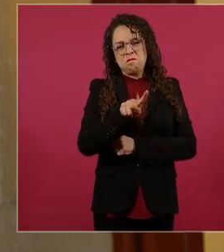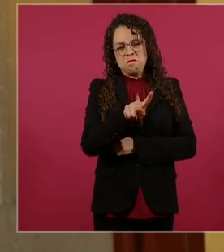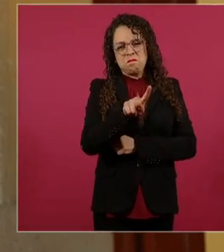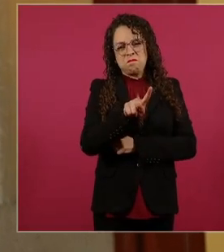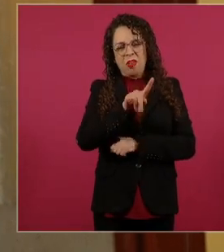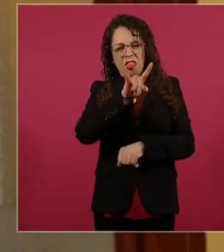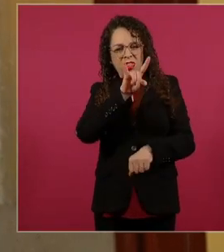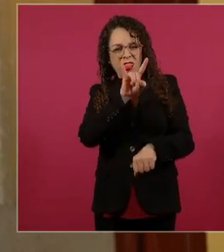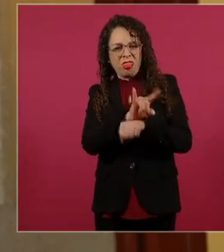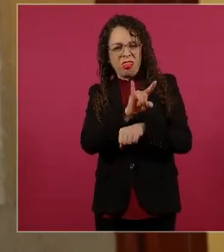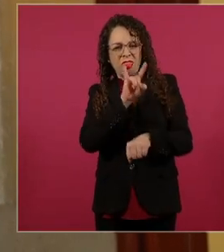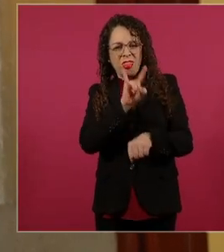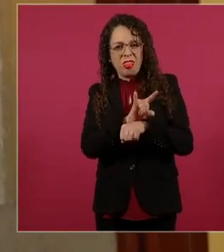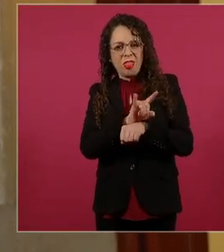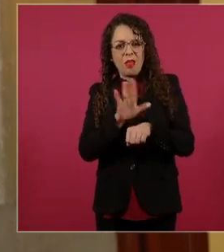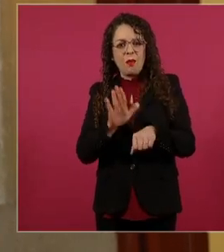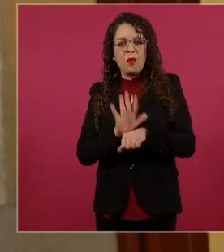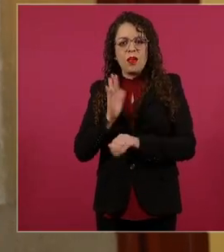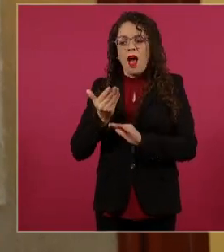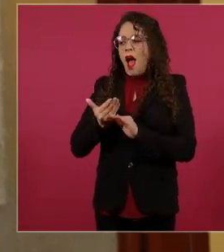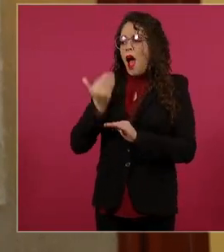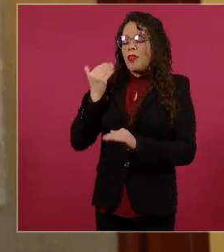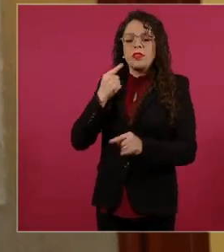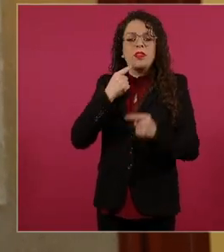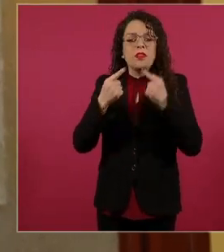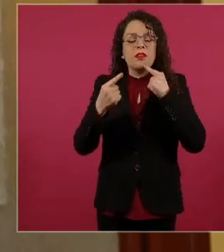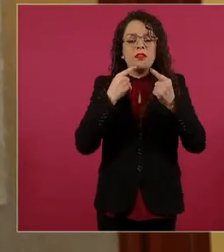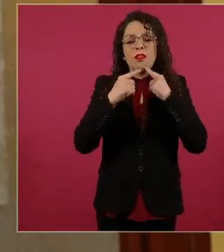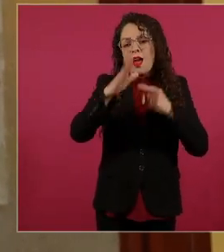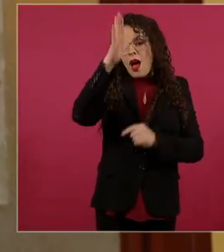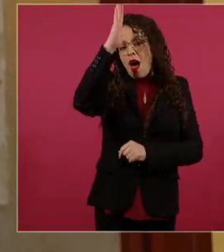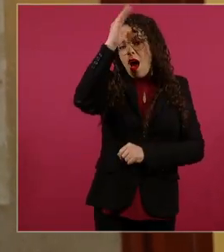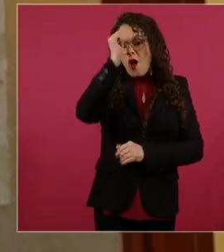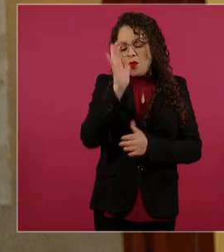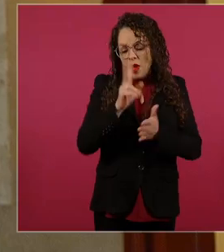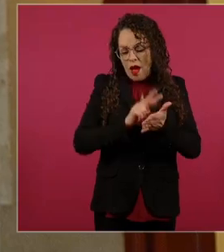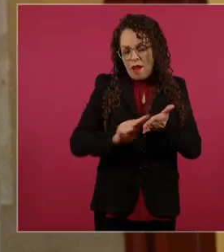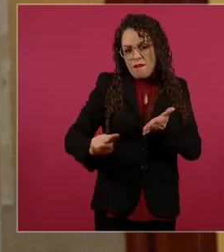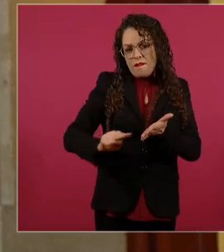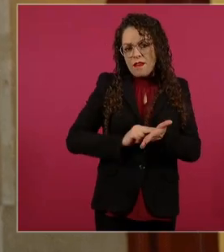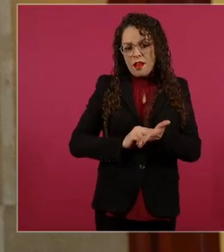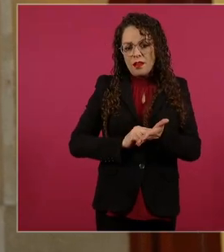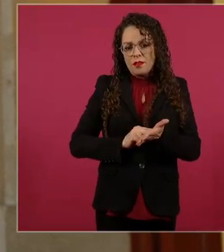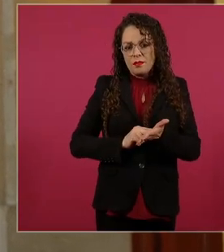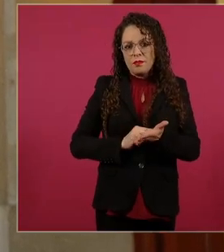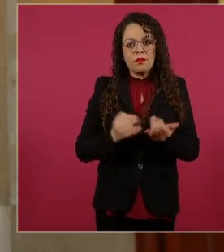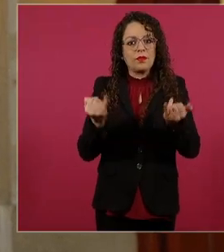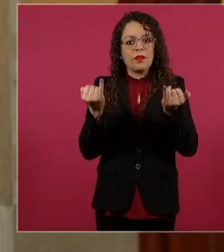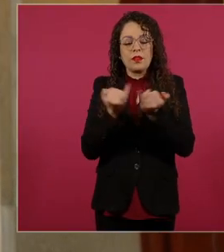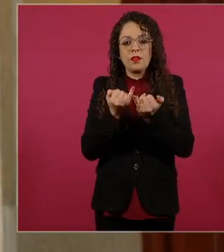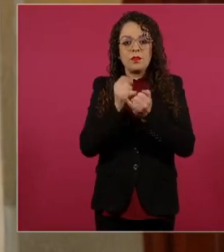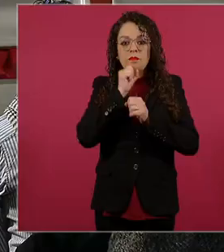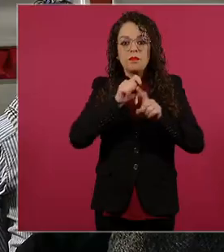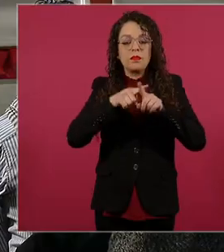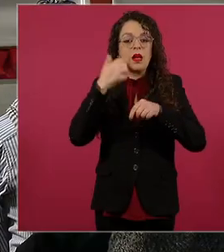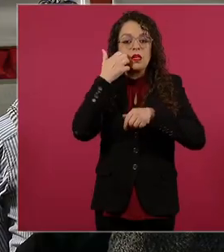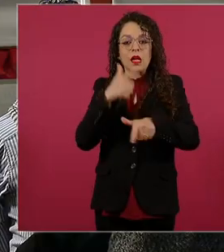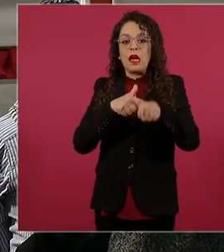así como quieren que se sigan eligiendo a los jueces y a los magistrados y a los ministros